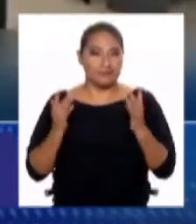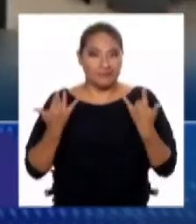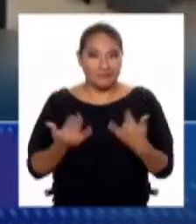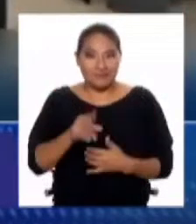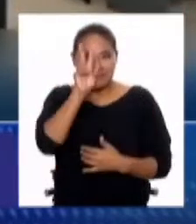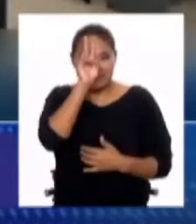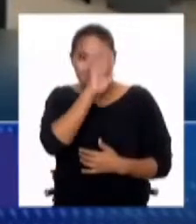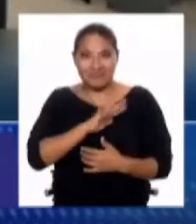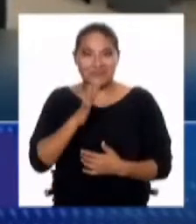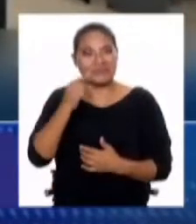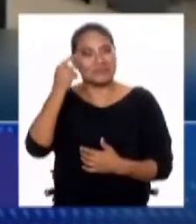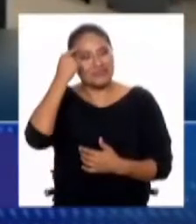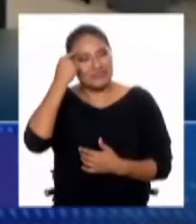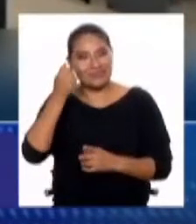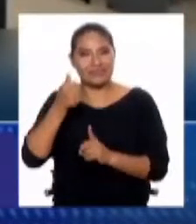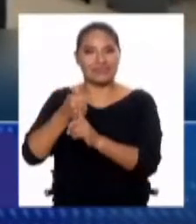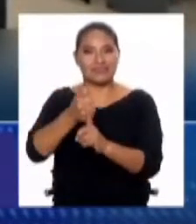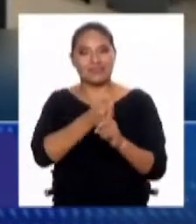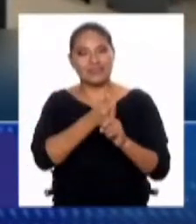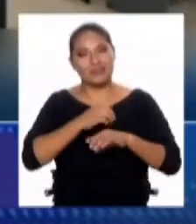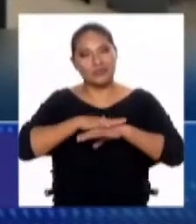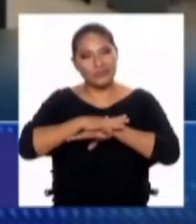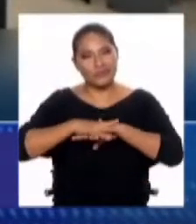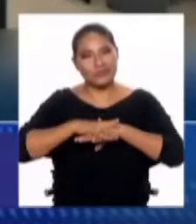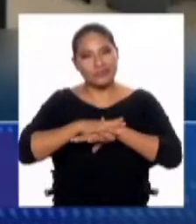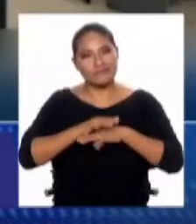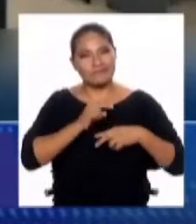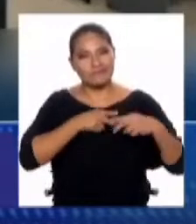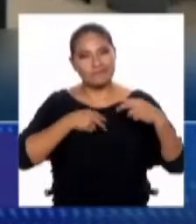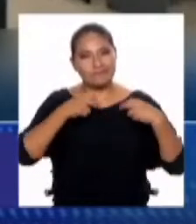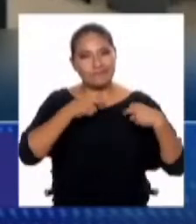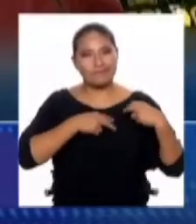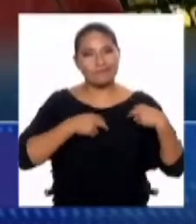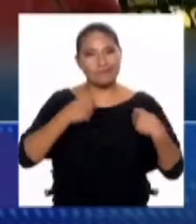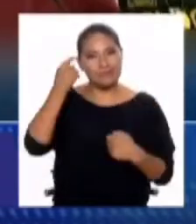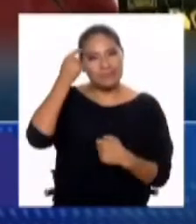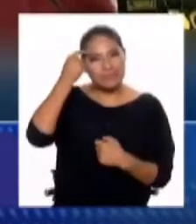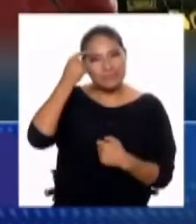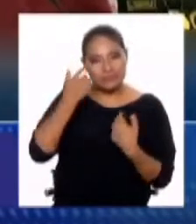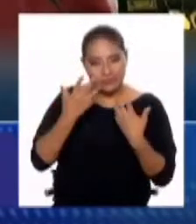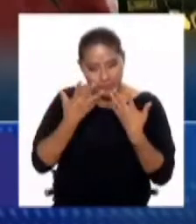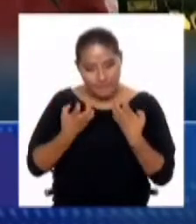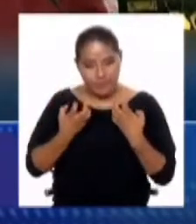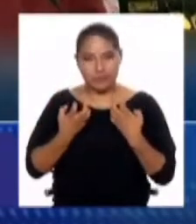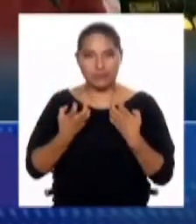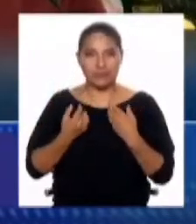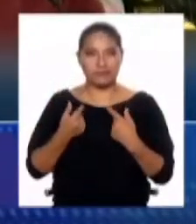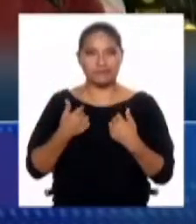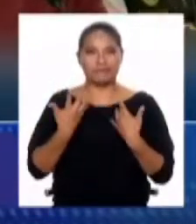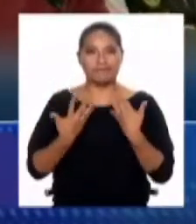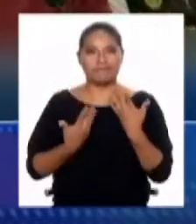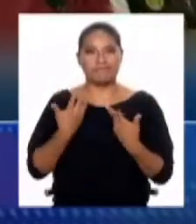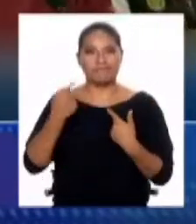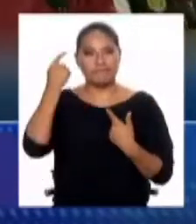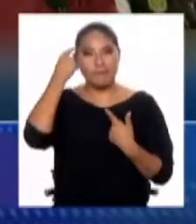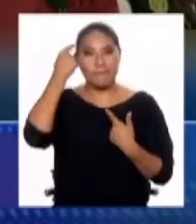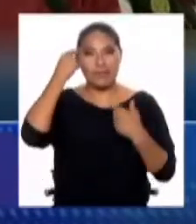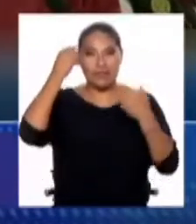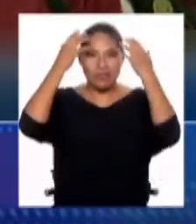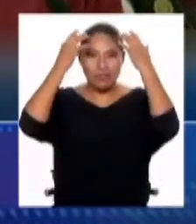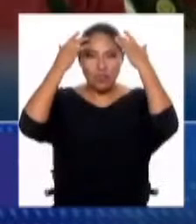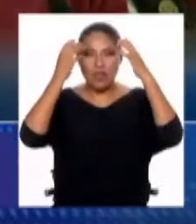peruanos tenemos que reflexionar un poco y sacarnos estos